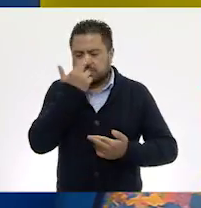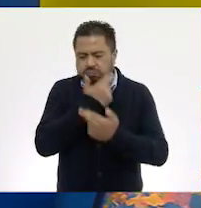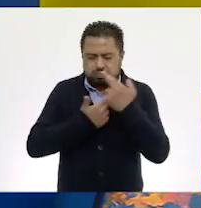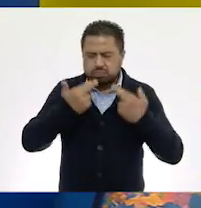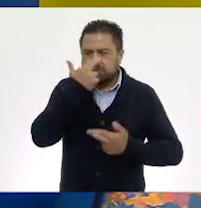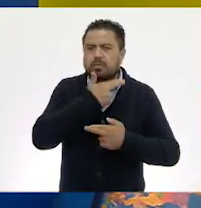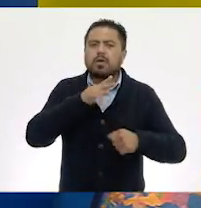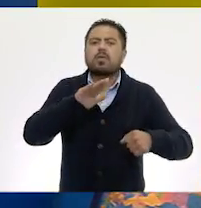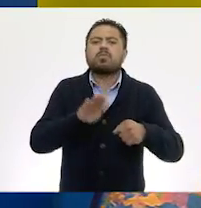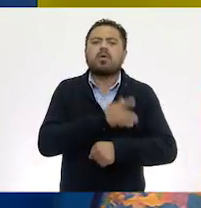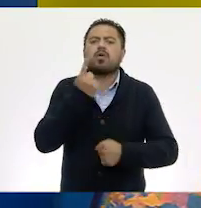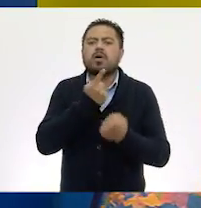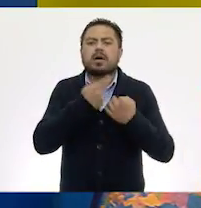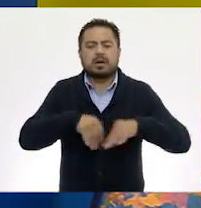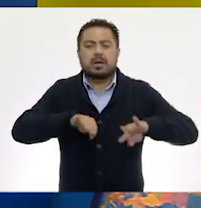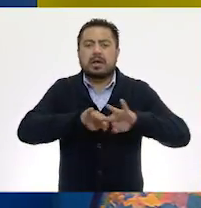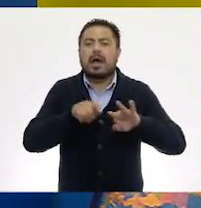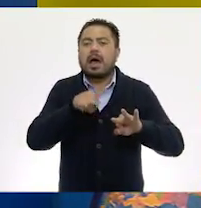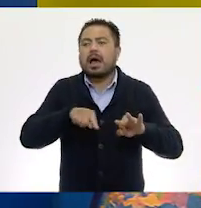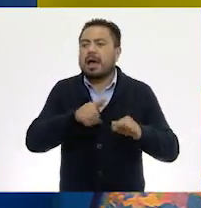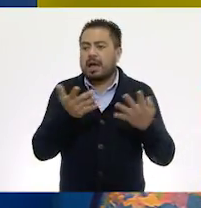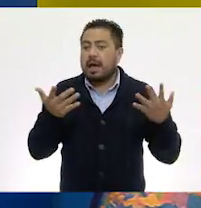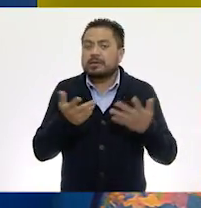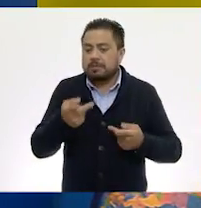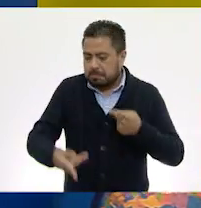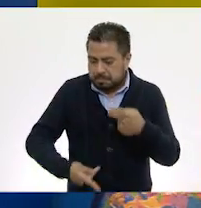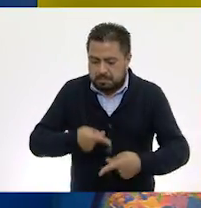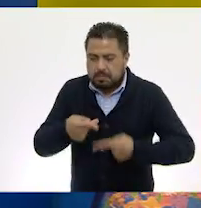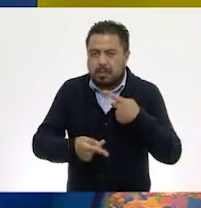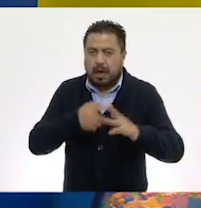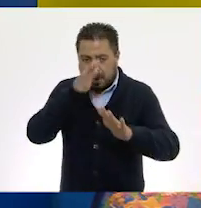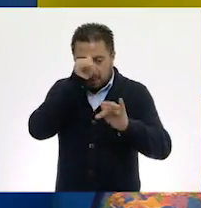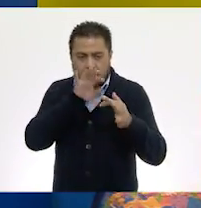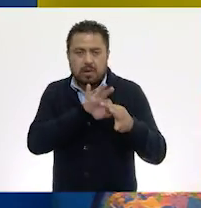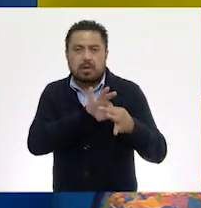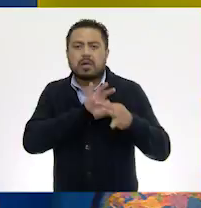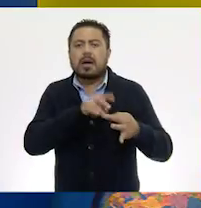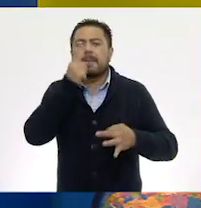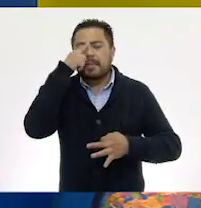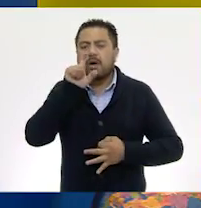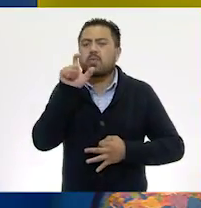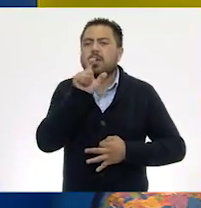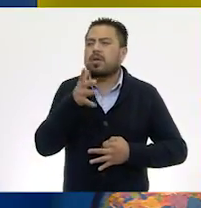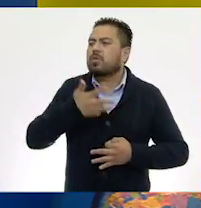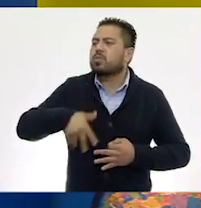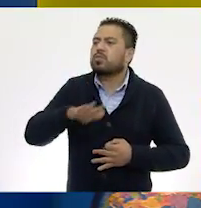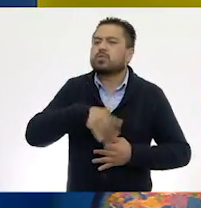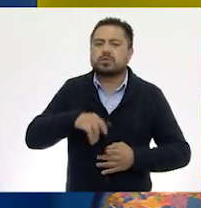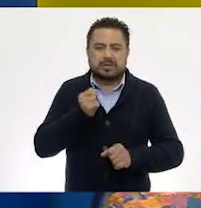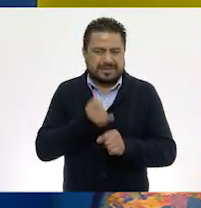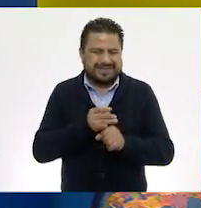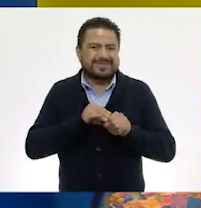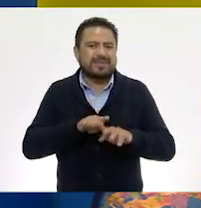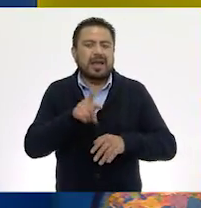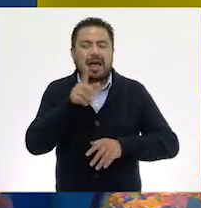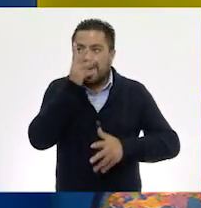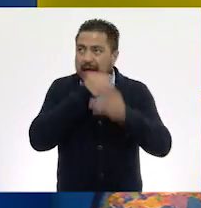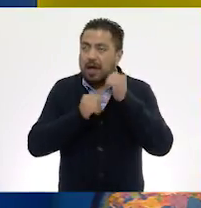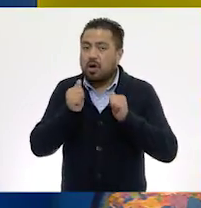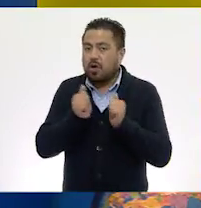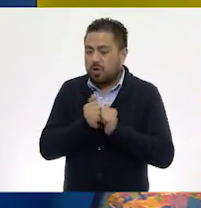revisaremos por qué es tan importante hacernos las preguntas adecuadas para cuando buscamos información. Hoy vamos a aprender